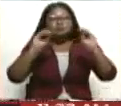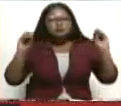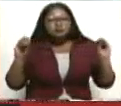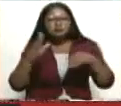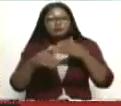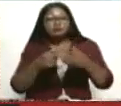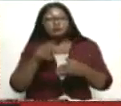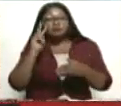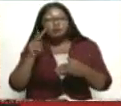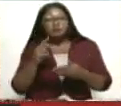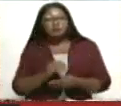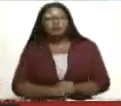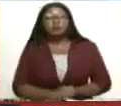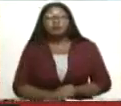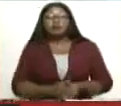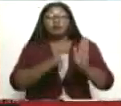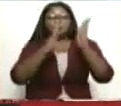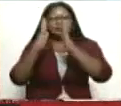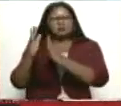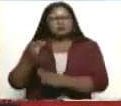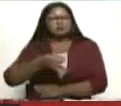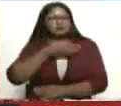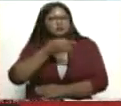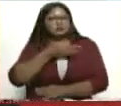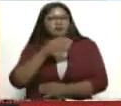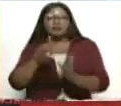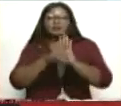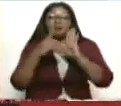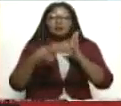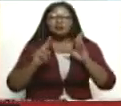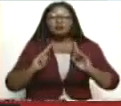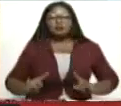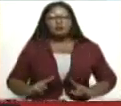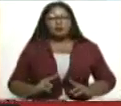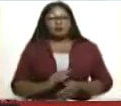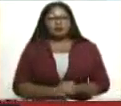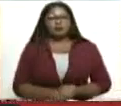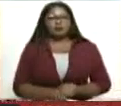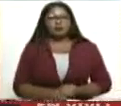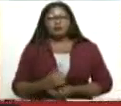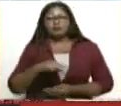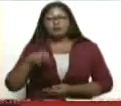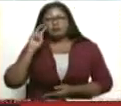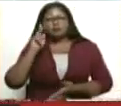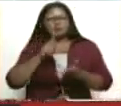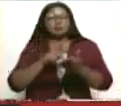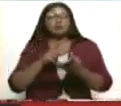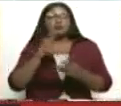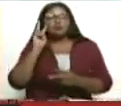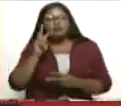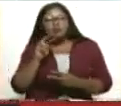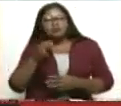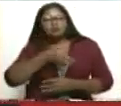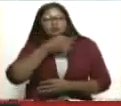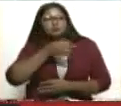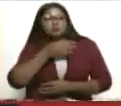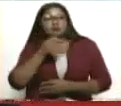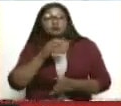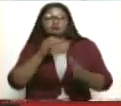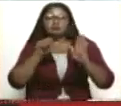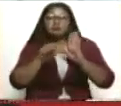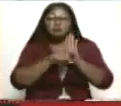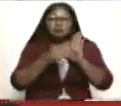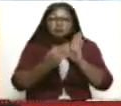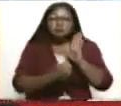étnicas, organizaciones sociales y derechos humanos a participar como veedores sociales en el marco